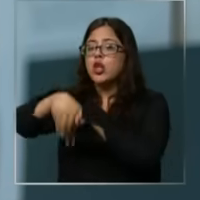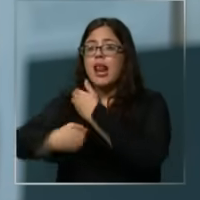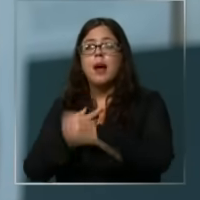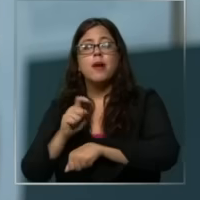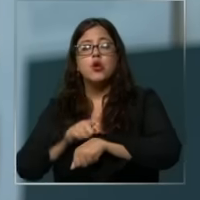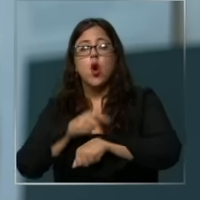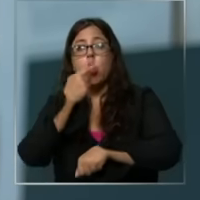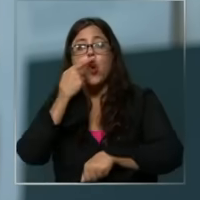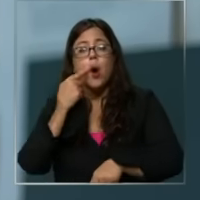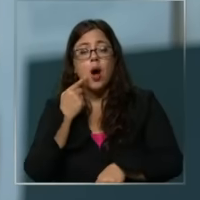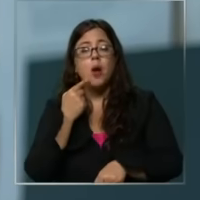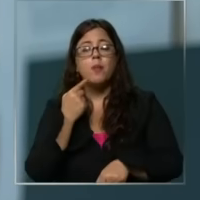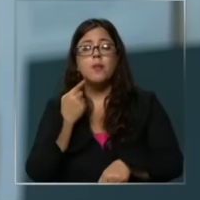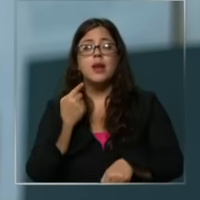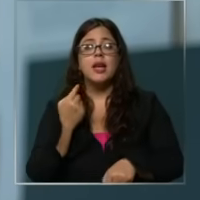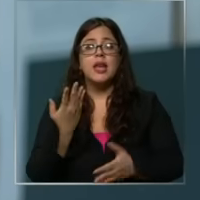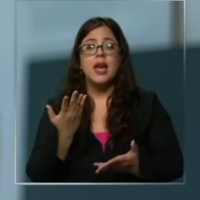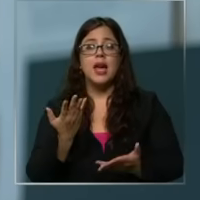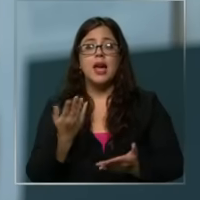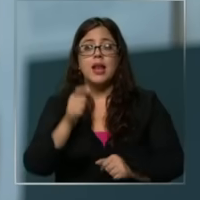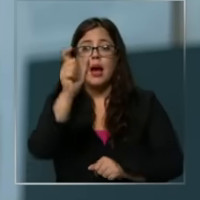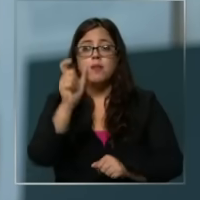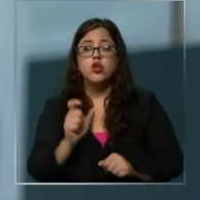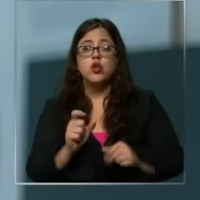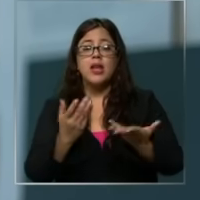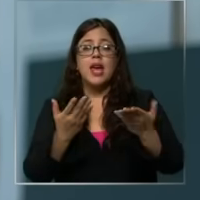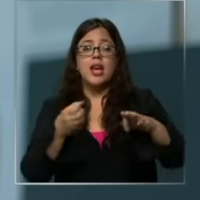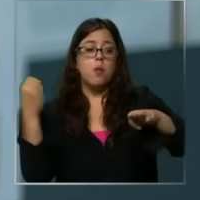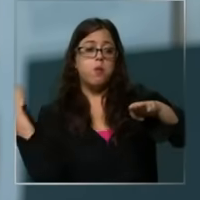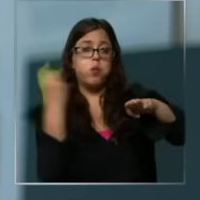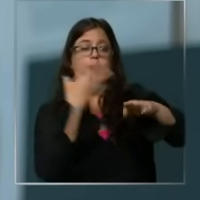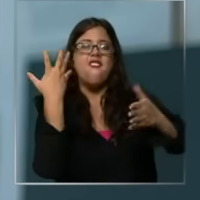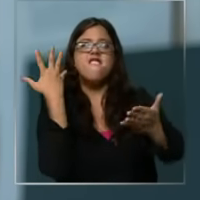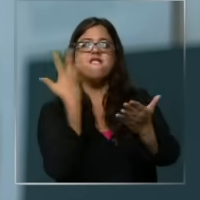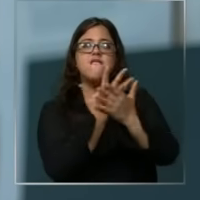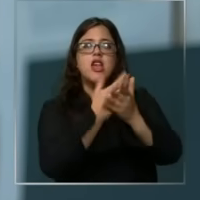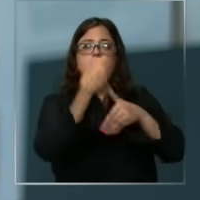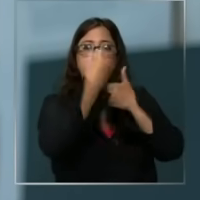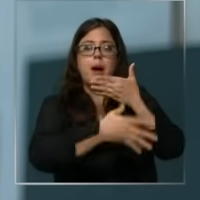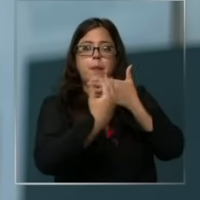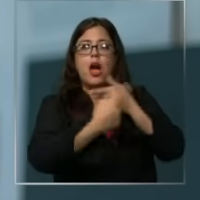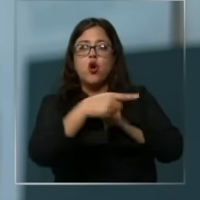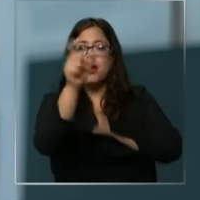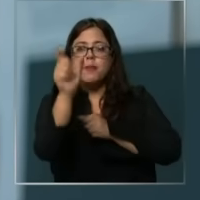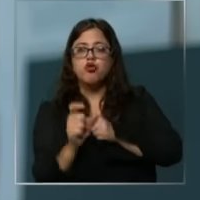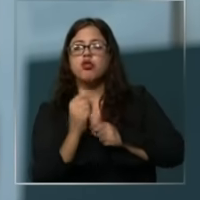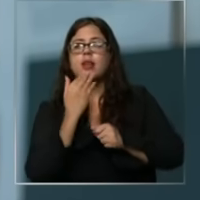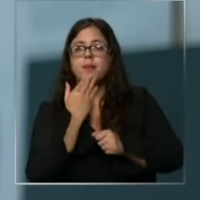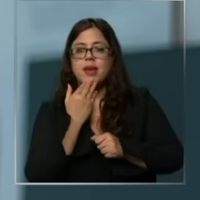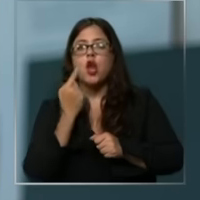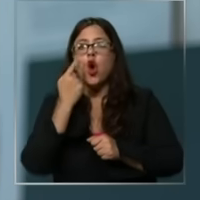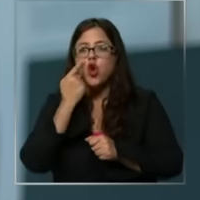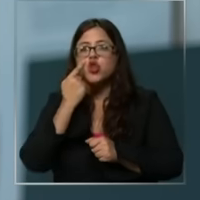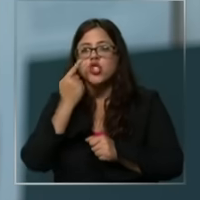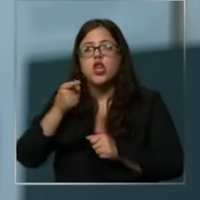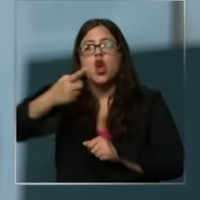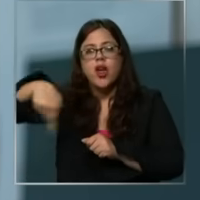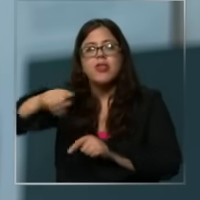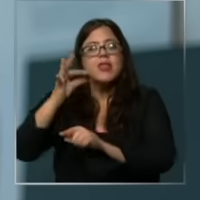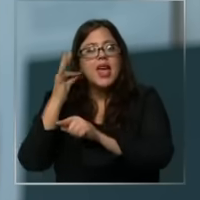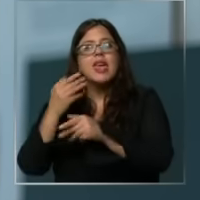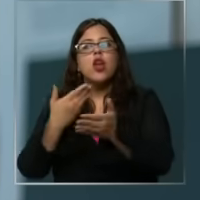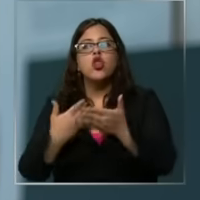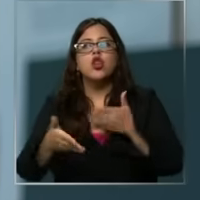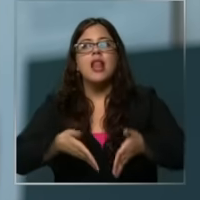el sujeto individualizado como la persona que rompió el vidrio se encontraba con otra persona más, también conocido de ellas, en la